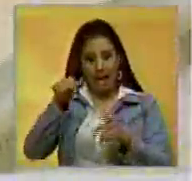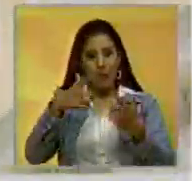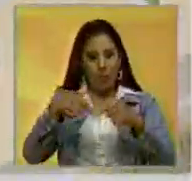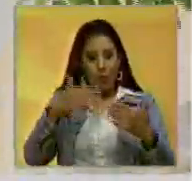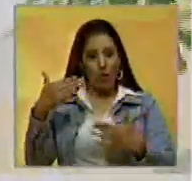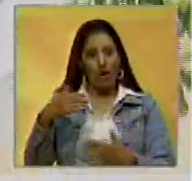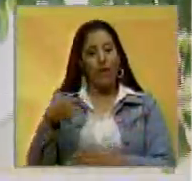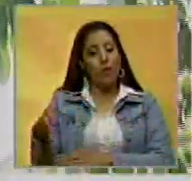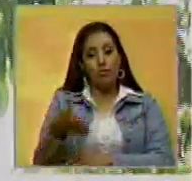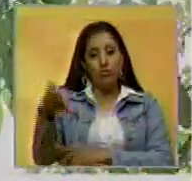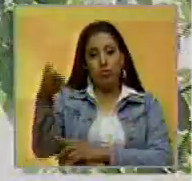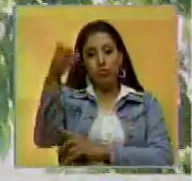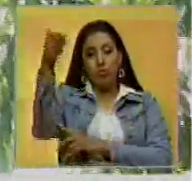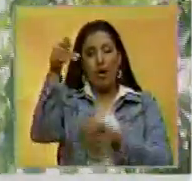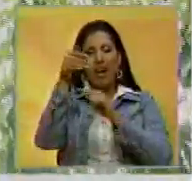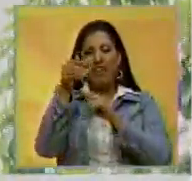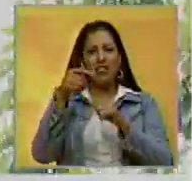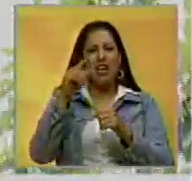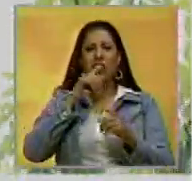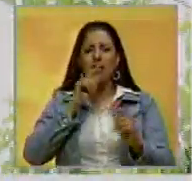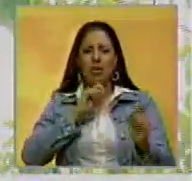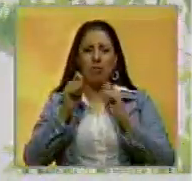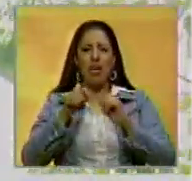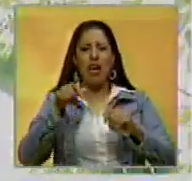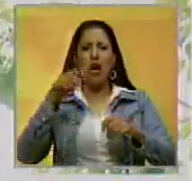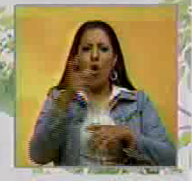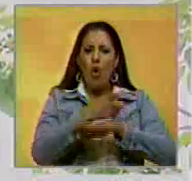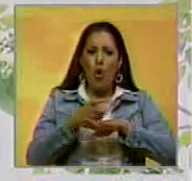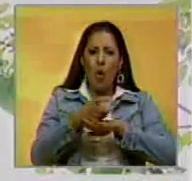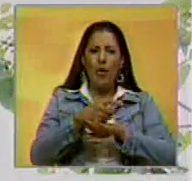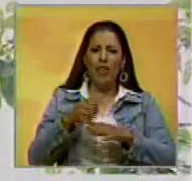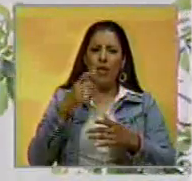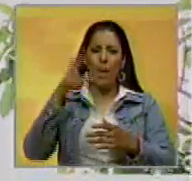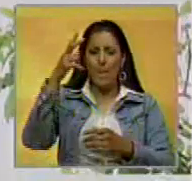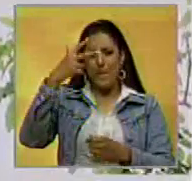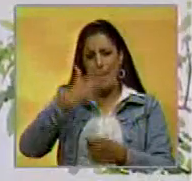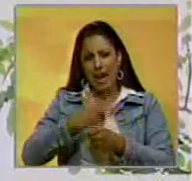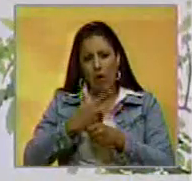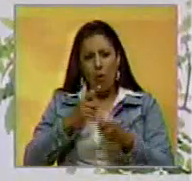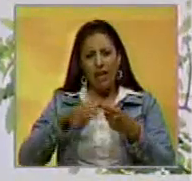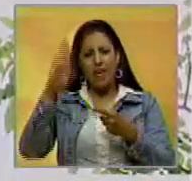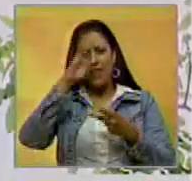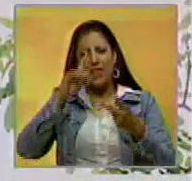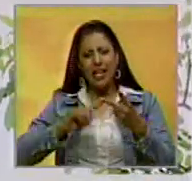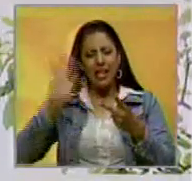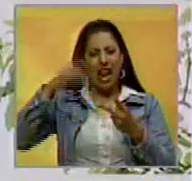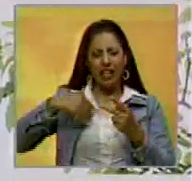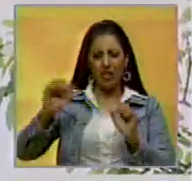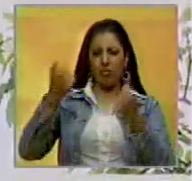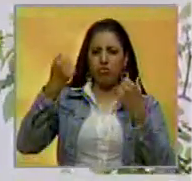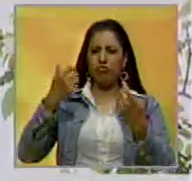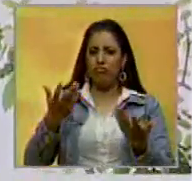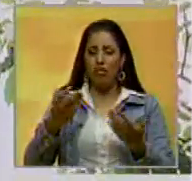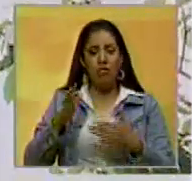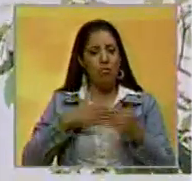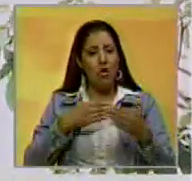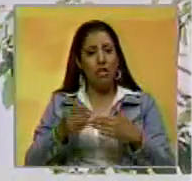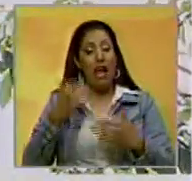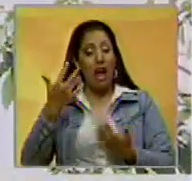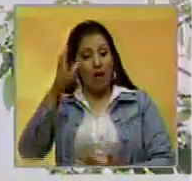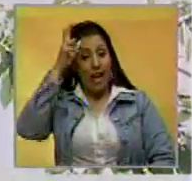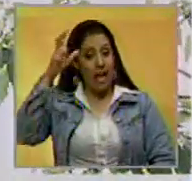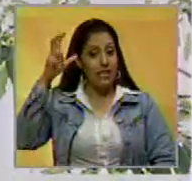rechazo de lo que ha calificado como un boicot por parte de los gobiernos de Paraguay Brasil y Argentina eh la